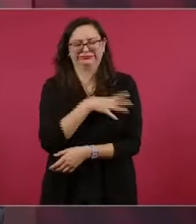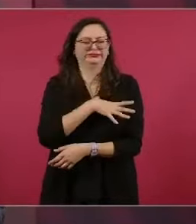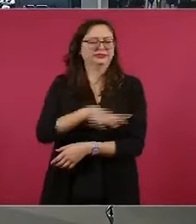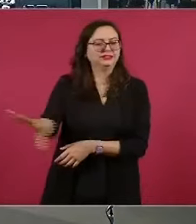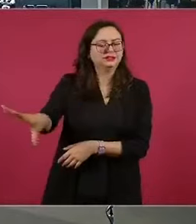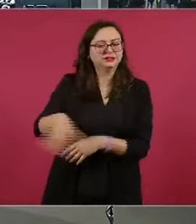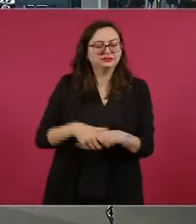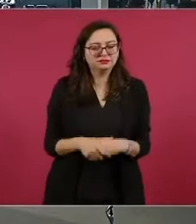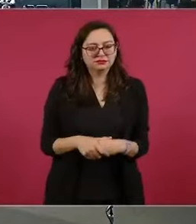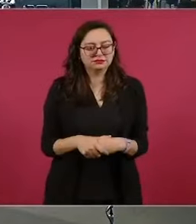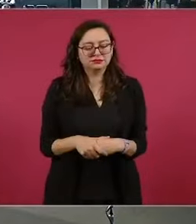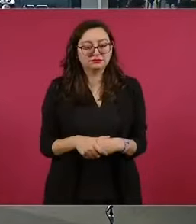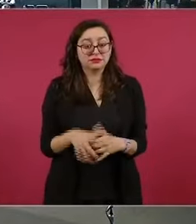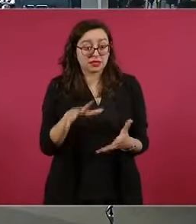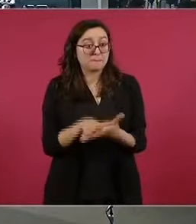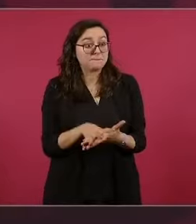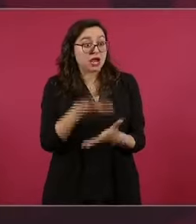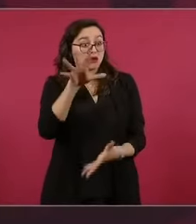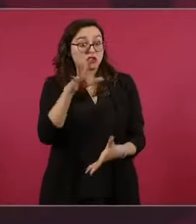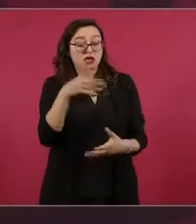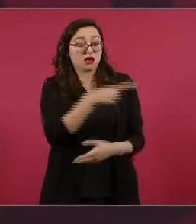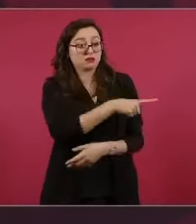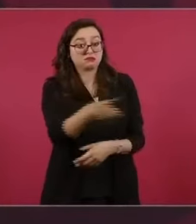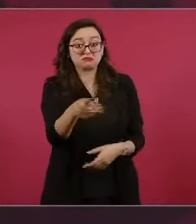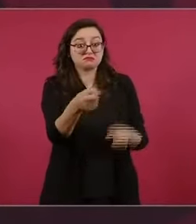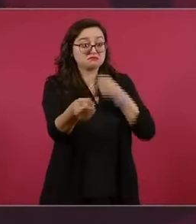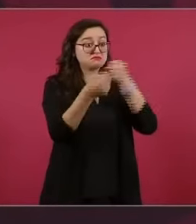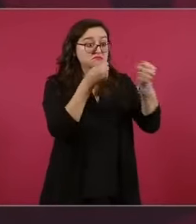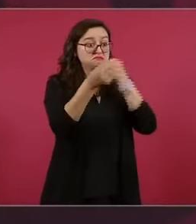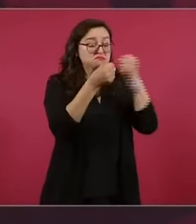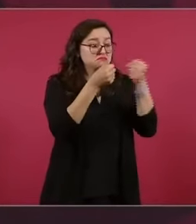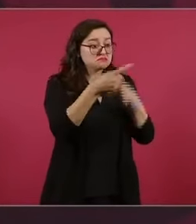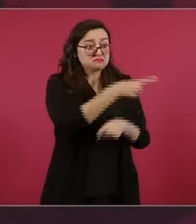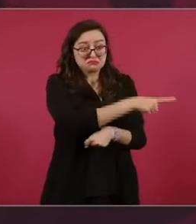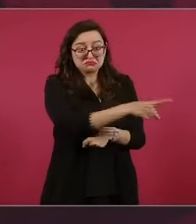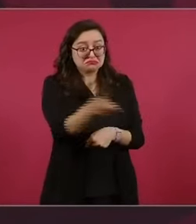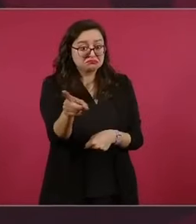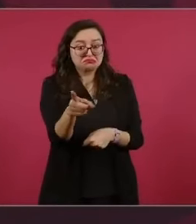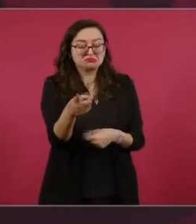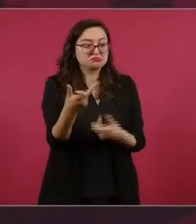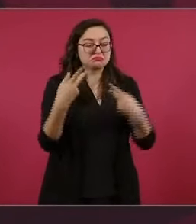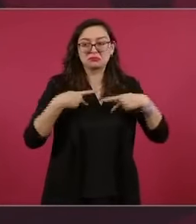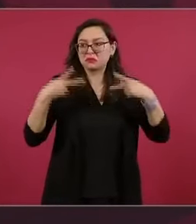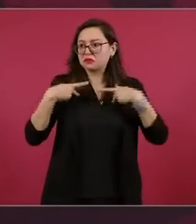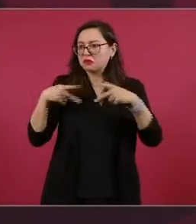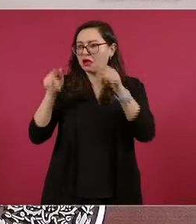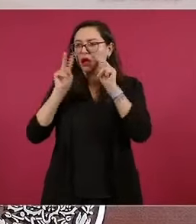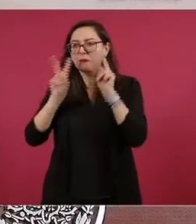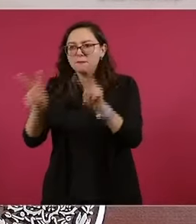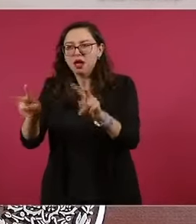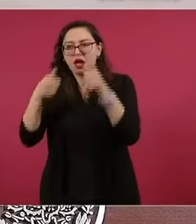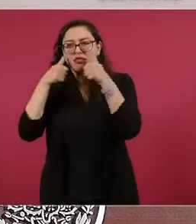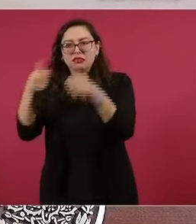la mayoría de los medios convencionales no se ocupan del sufrimiento del pueblo.